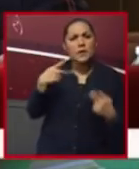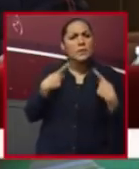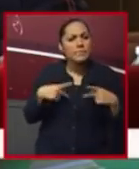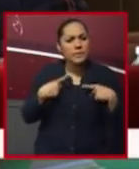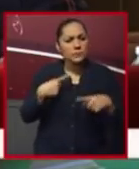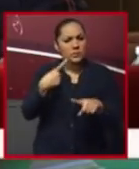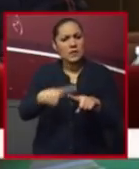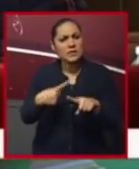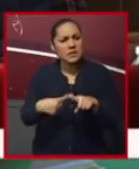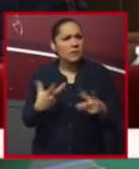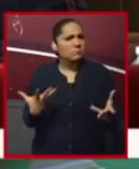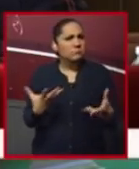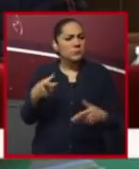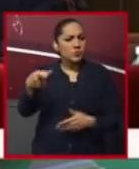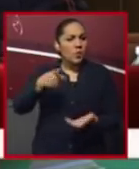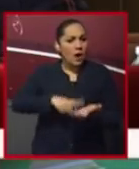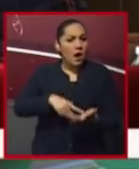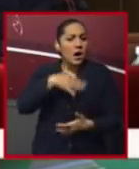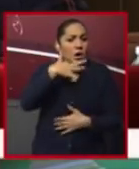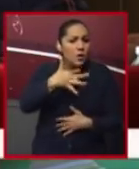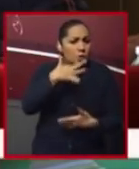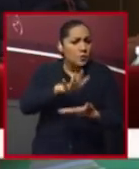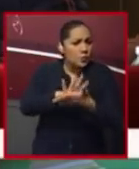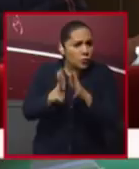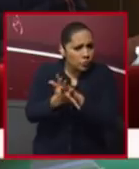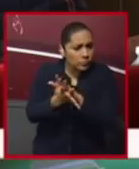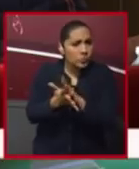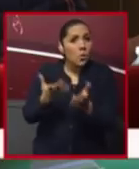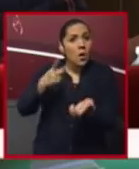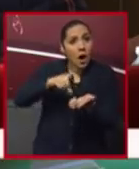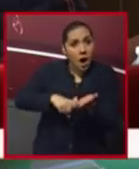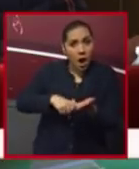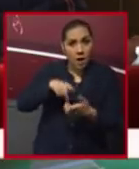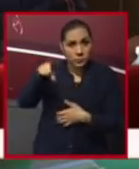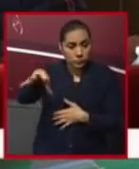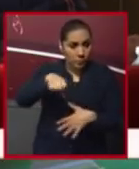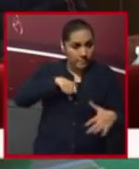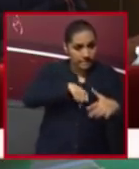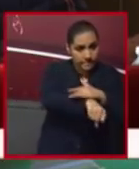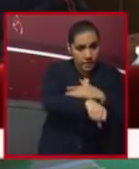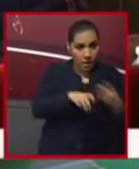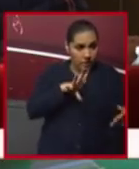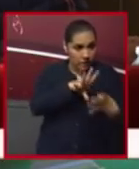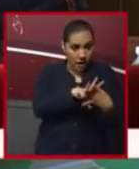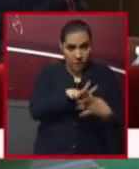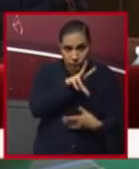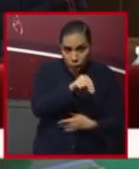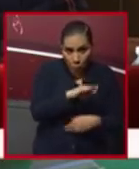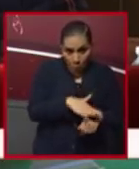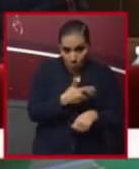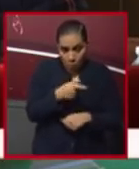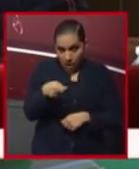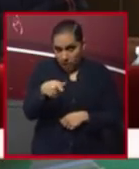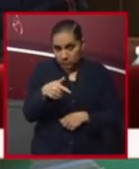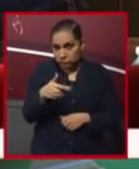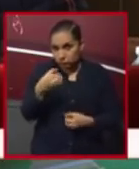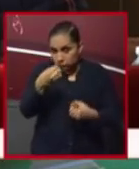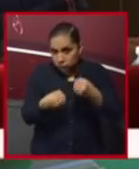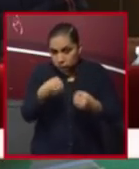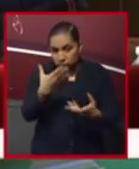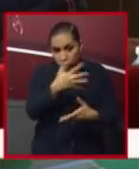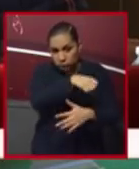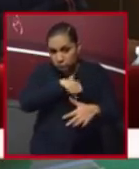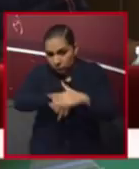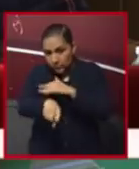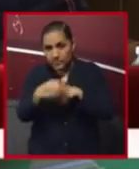que haya pasado por este proceso y se haya sustraído por la falta de prisión preventiva. O díganme cuál es el caso, aunque sea casuísticamente, que estemos